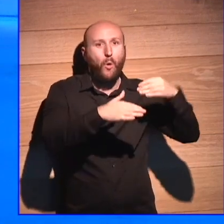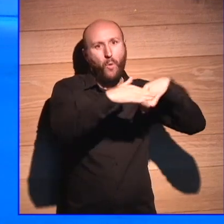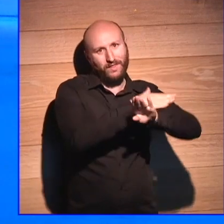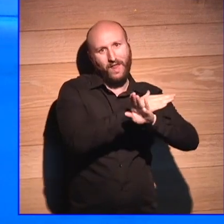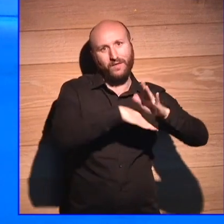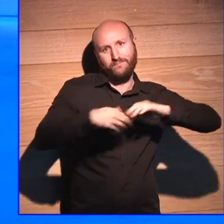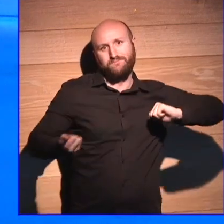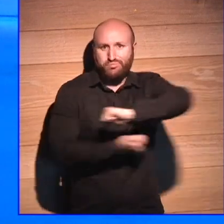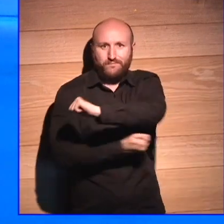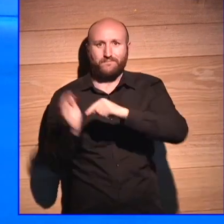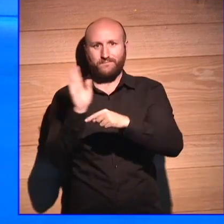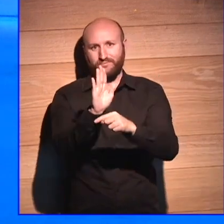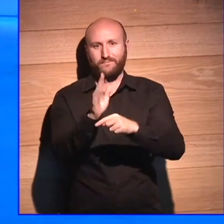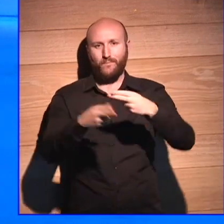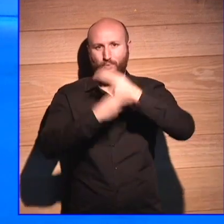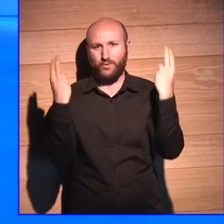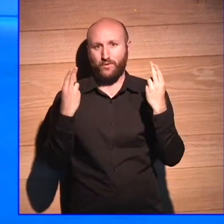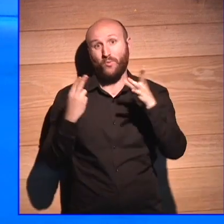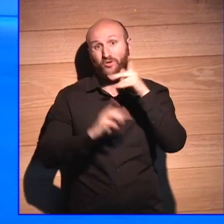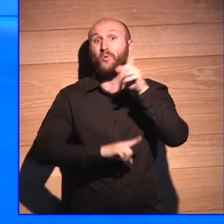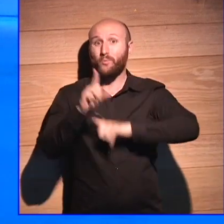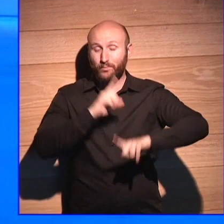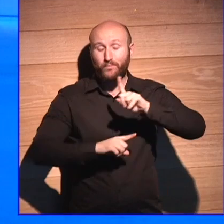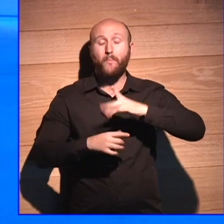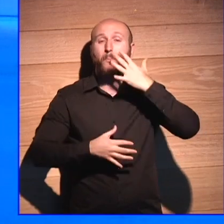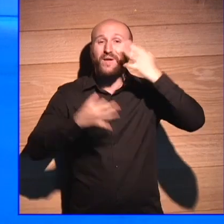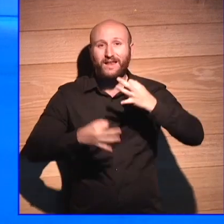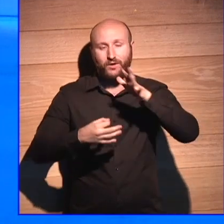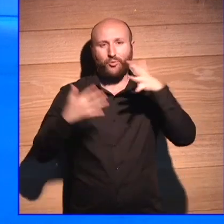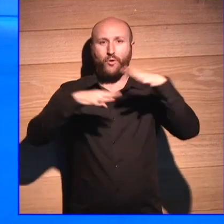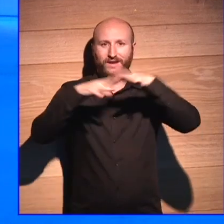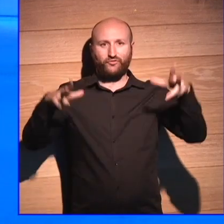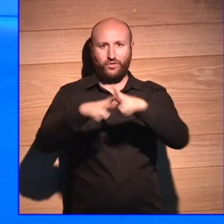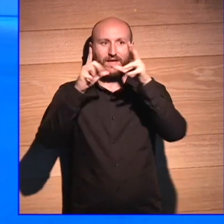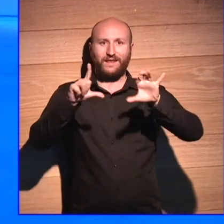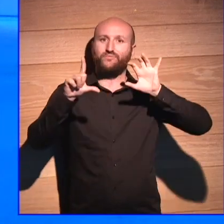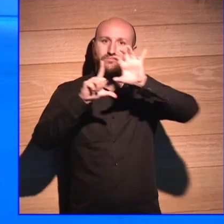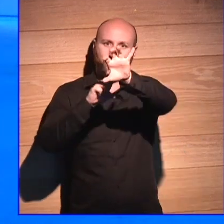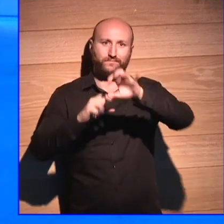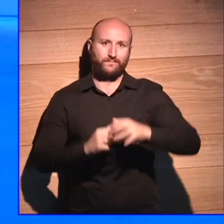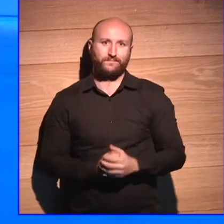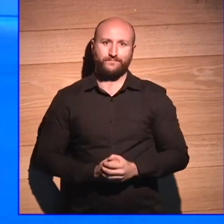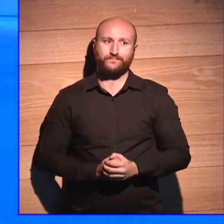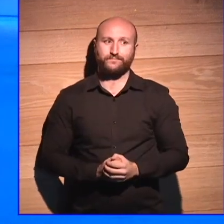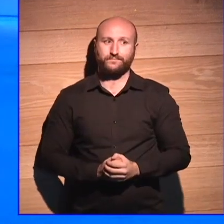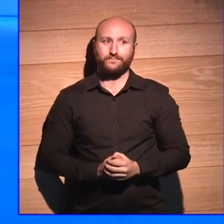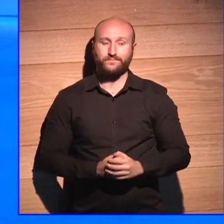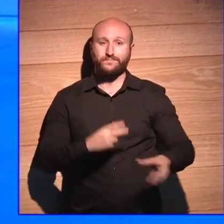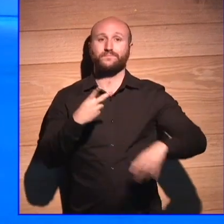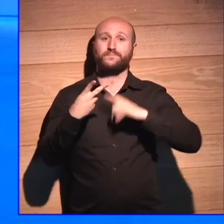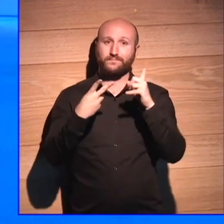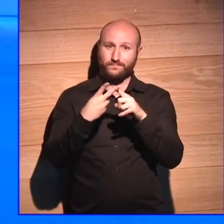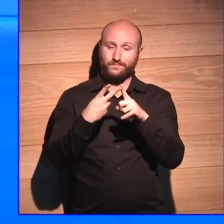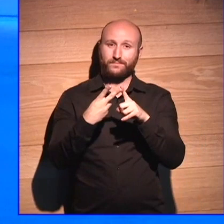Entonces, que hay un peligro en colgar cosas en la red. El contrario es la inmortalidad digital, que